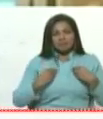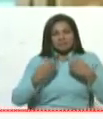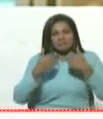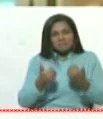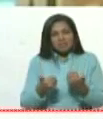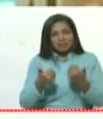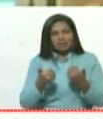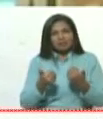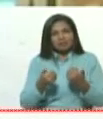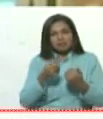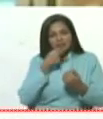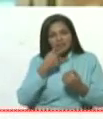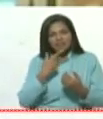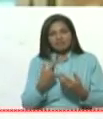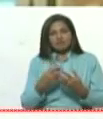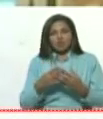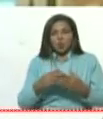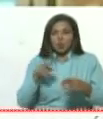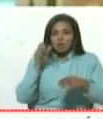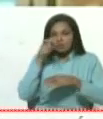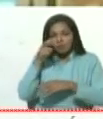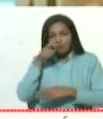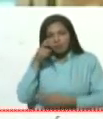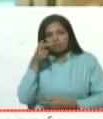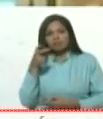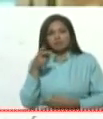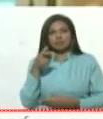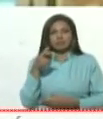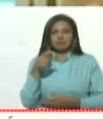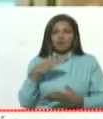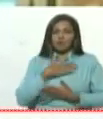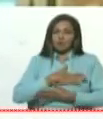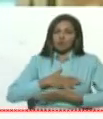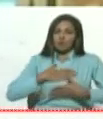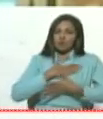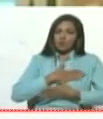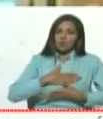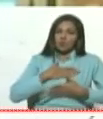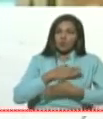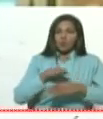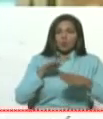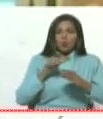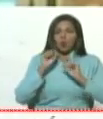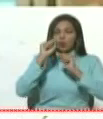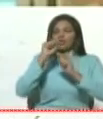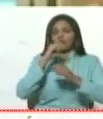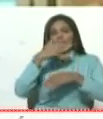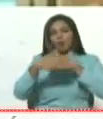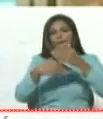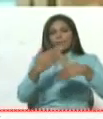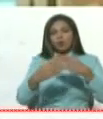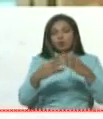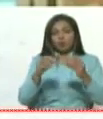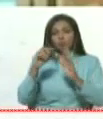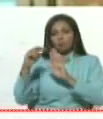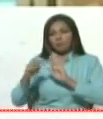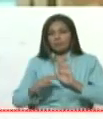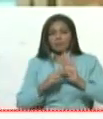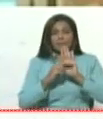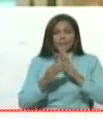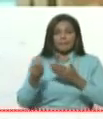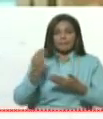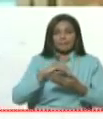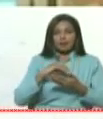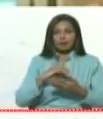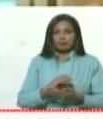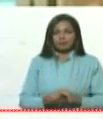viviendo en belleza, en seguridad, en confort, ir logrando el confort cada vez más a través